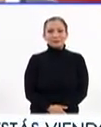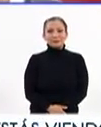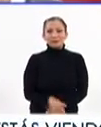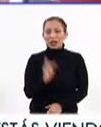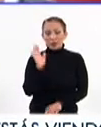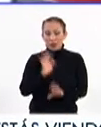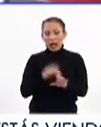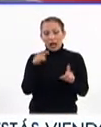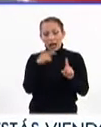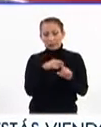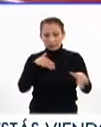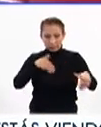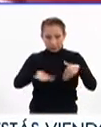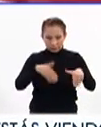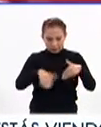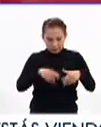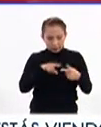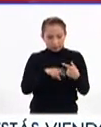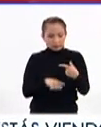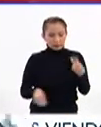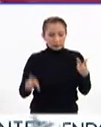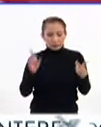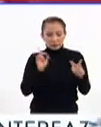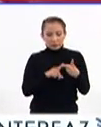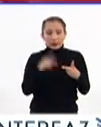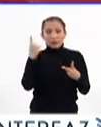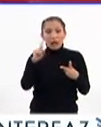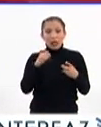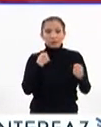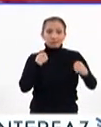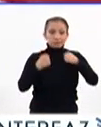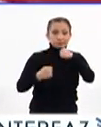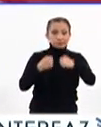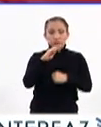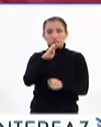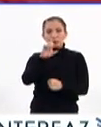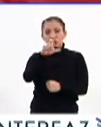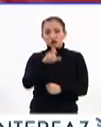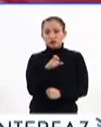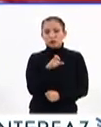pero está para la caminata y para el boxeo.